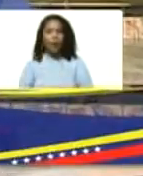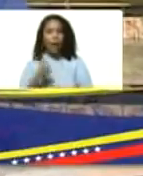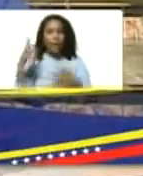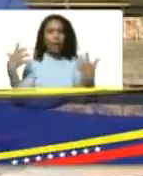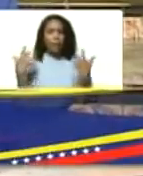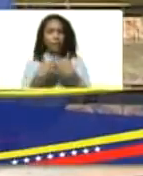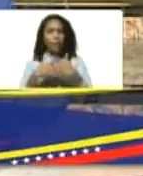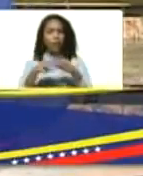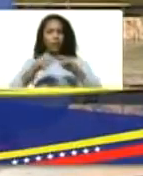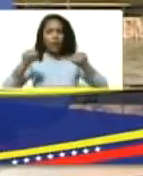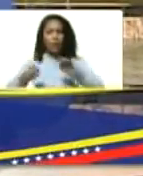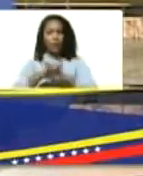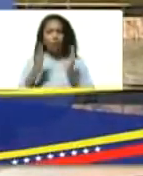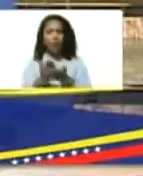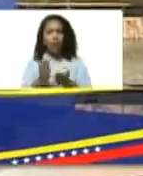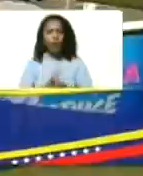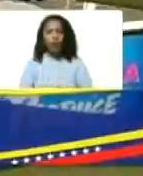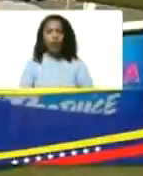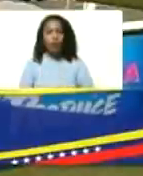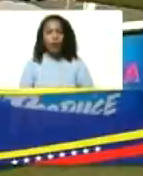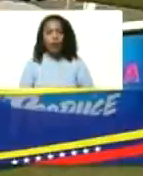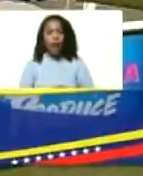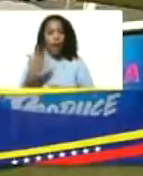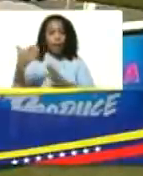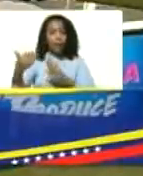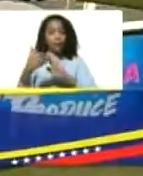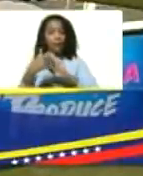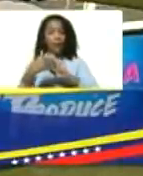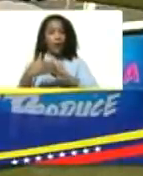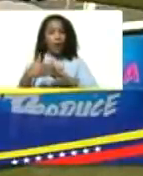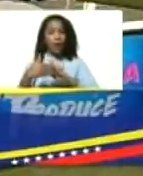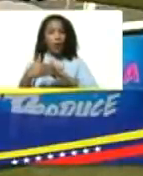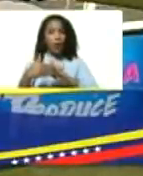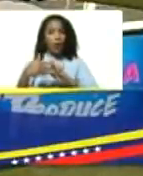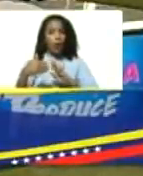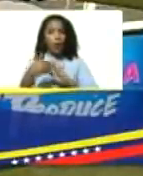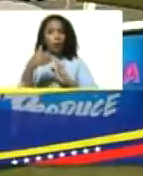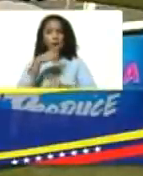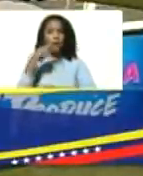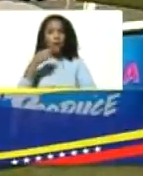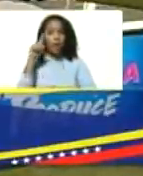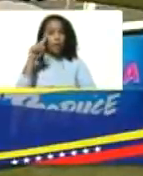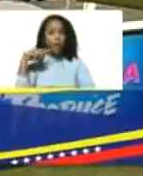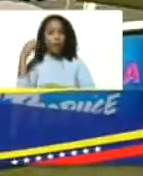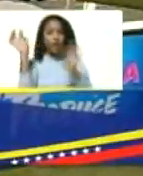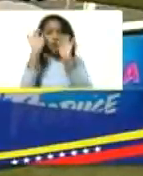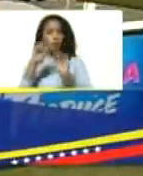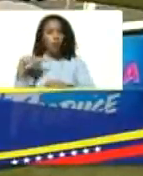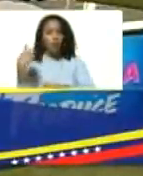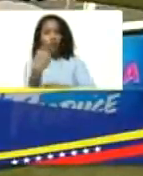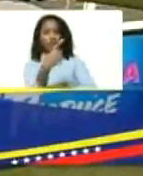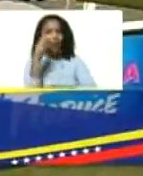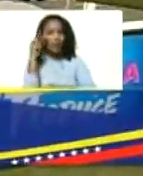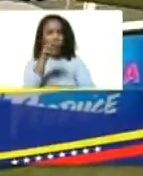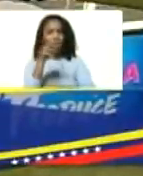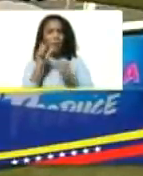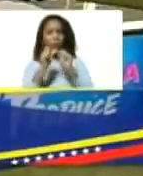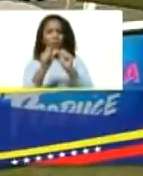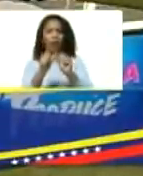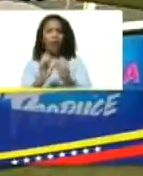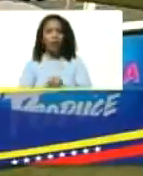geopolítico mundial esta agresión contra rusia este efecto búmeran economía se va a mantener